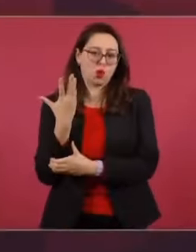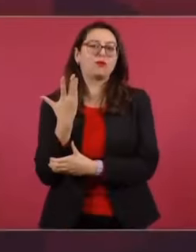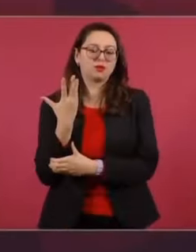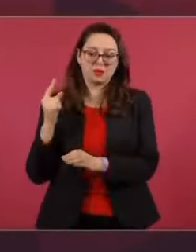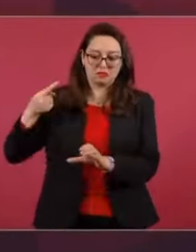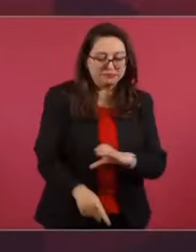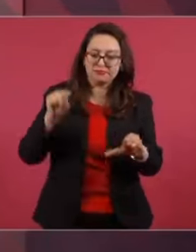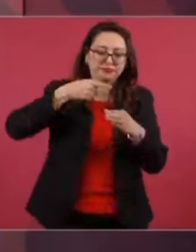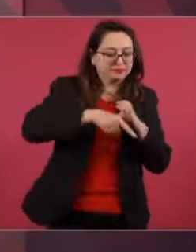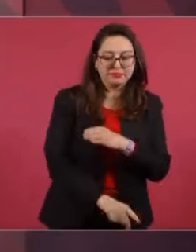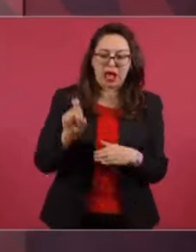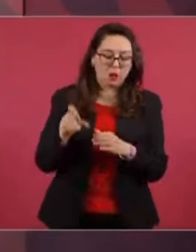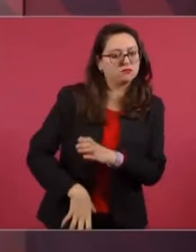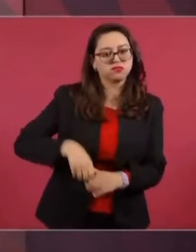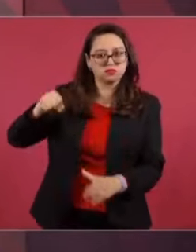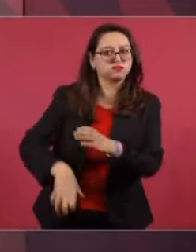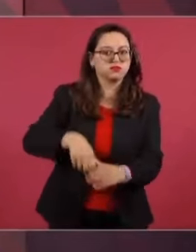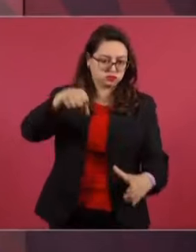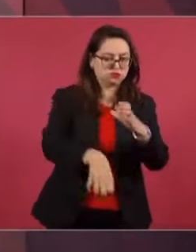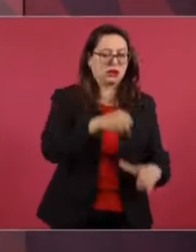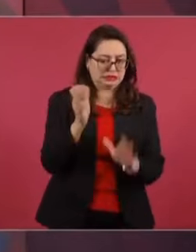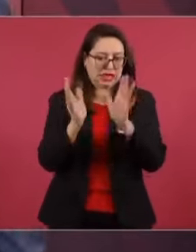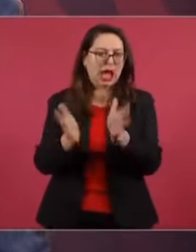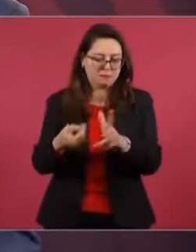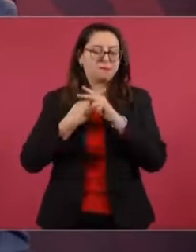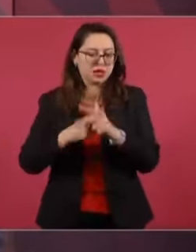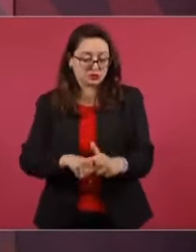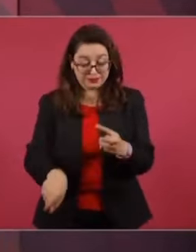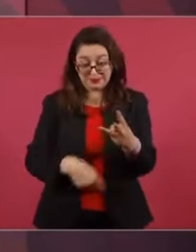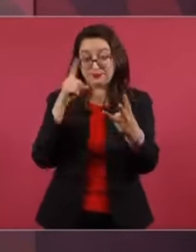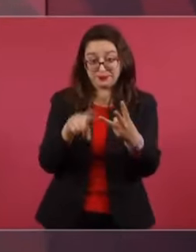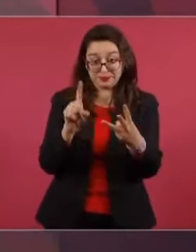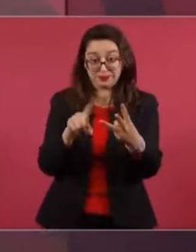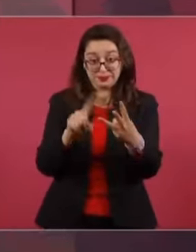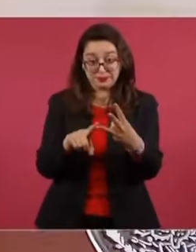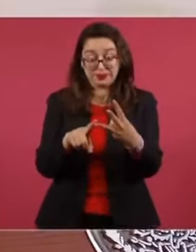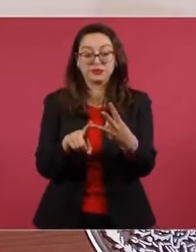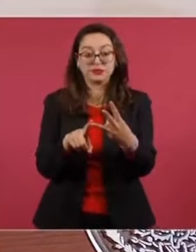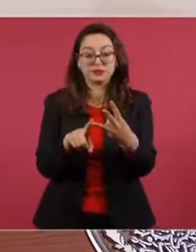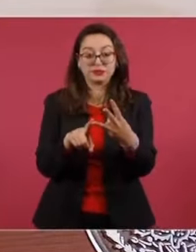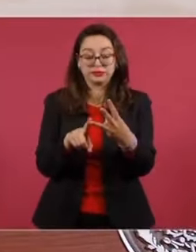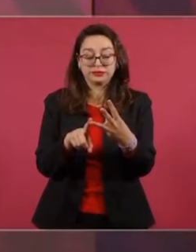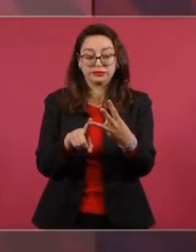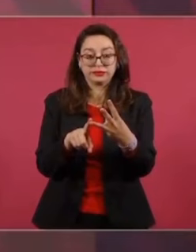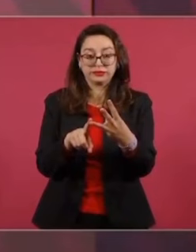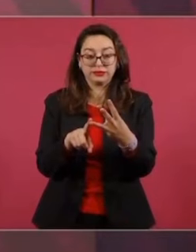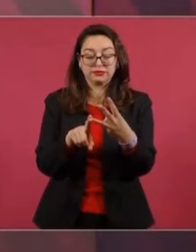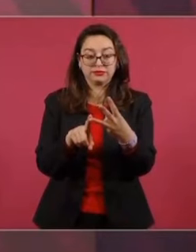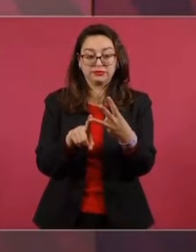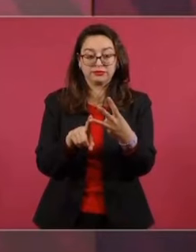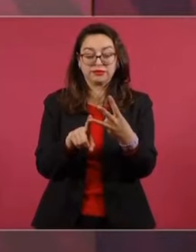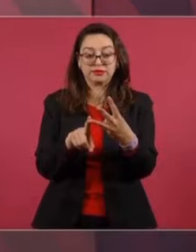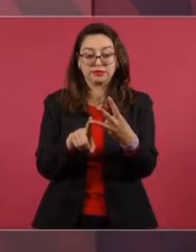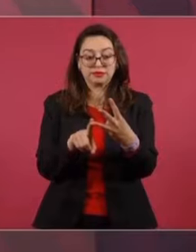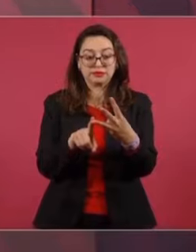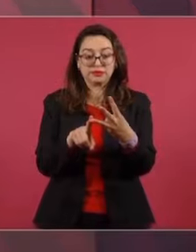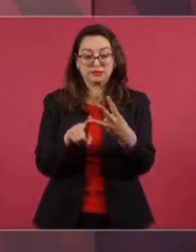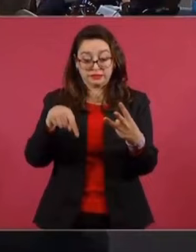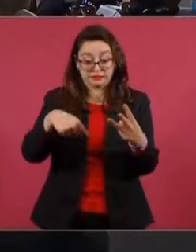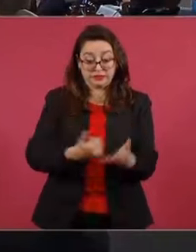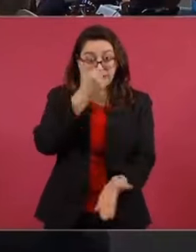en el corto plazo. Y se tiene un plan también de mediano plazo para que no falte el agua ni en la